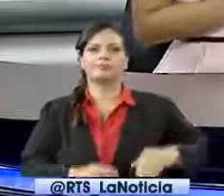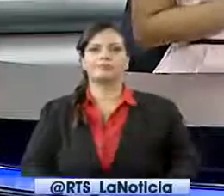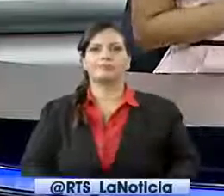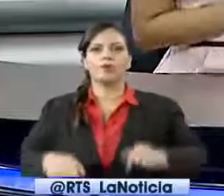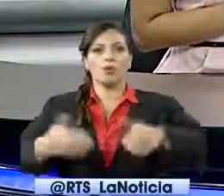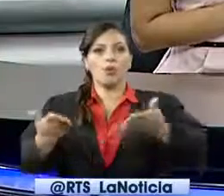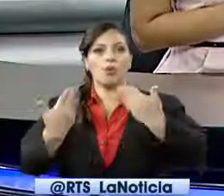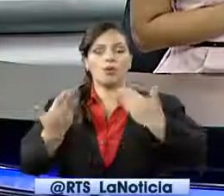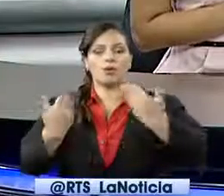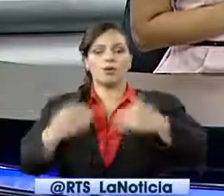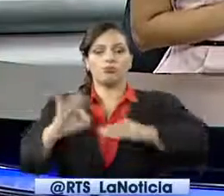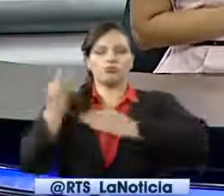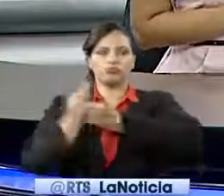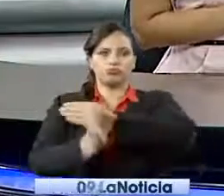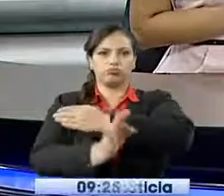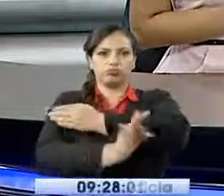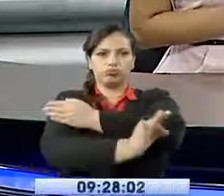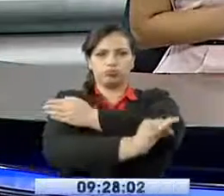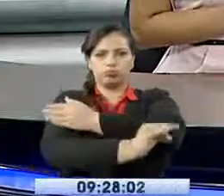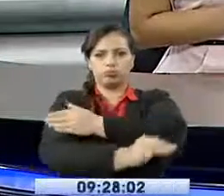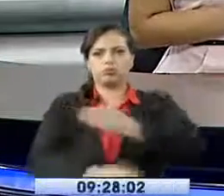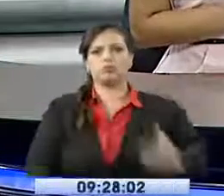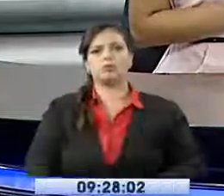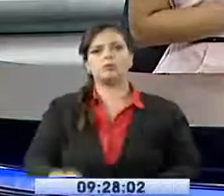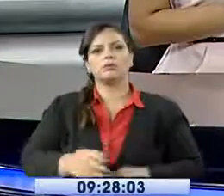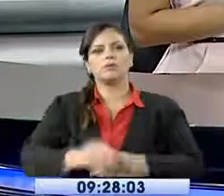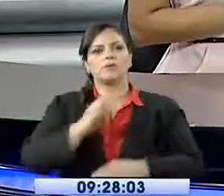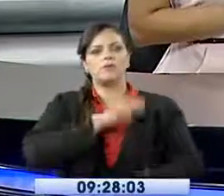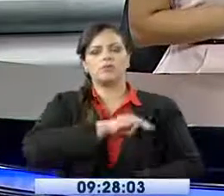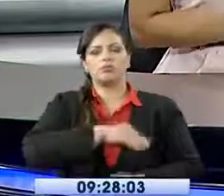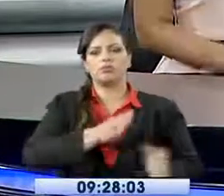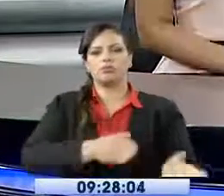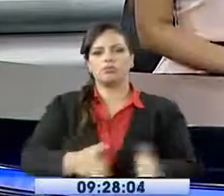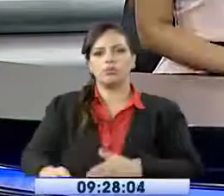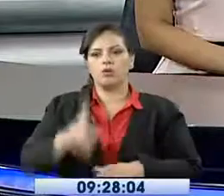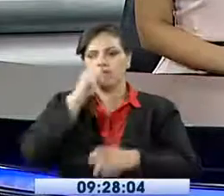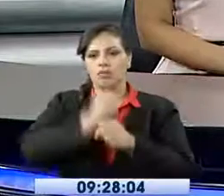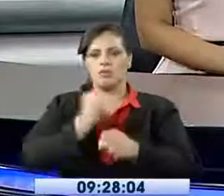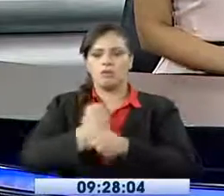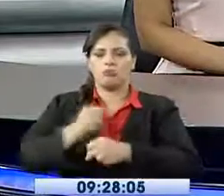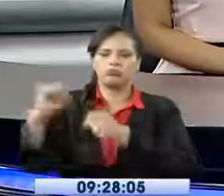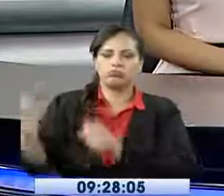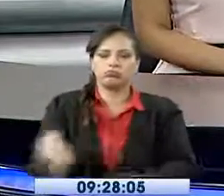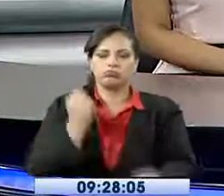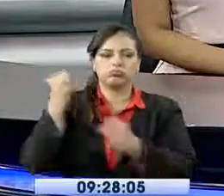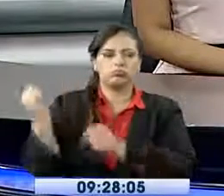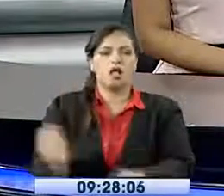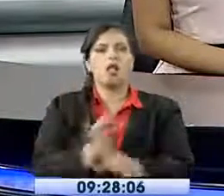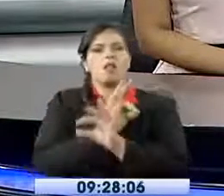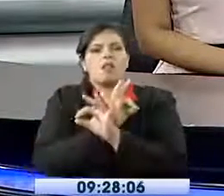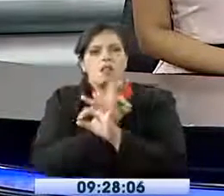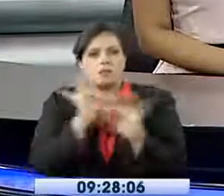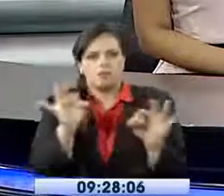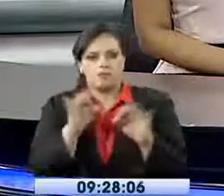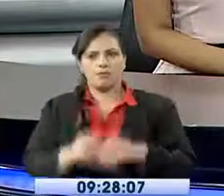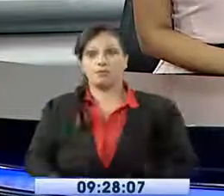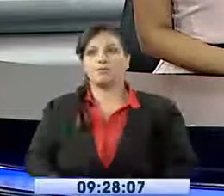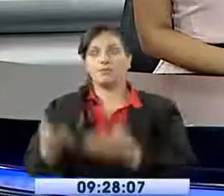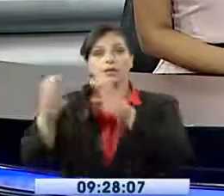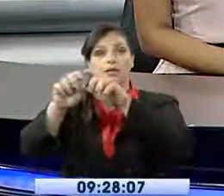Fortín en Guayaquil se realizó una minga organizada por el municipio. Además, se contó con la participación de Puerto